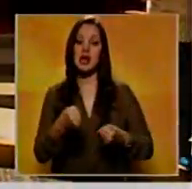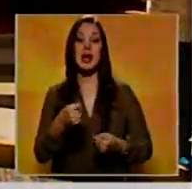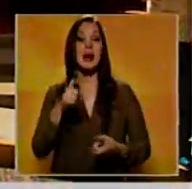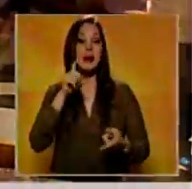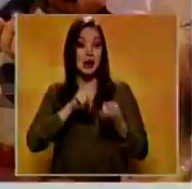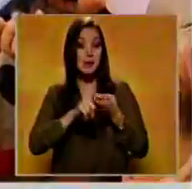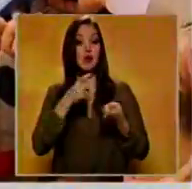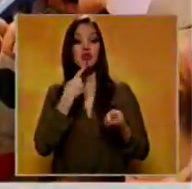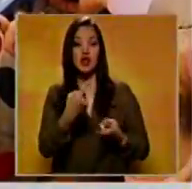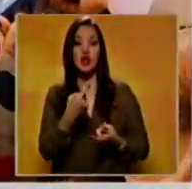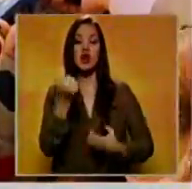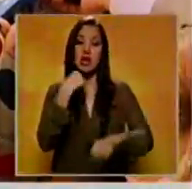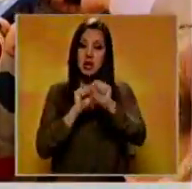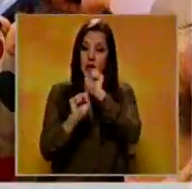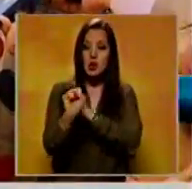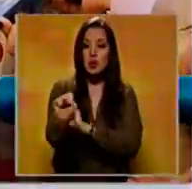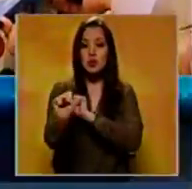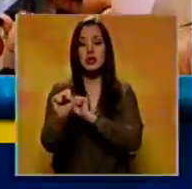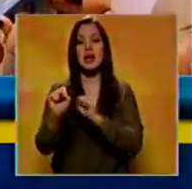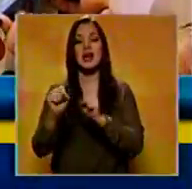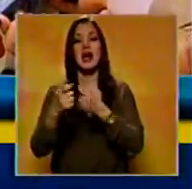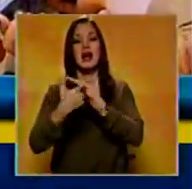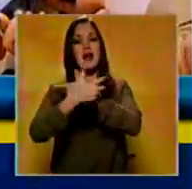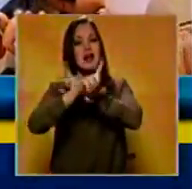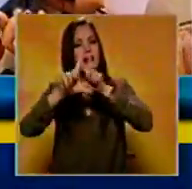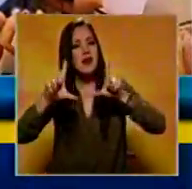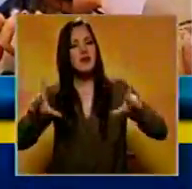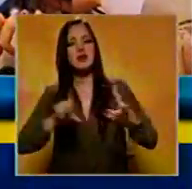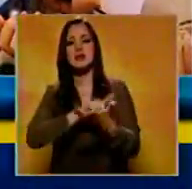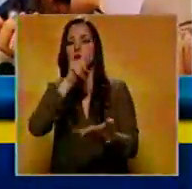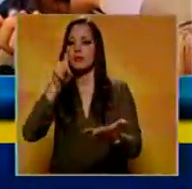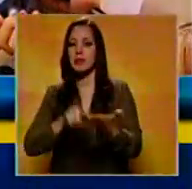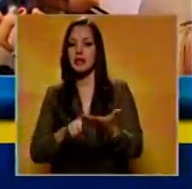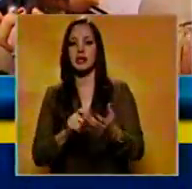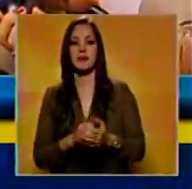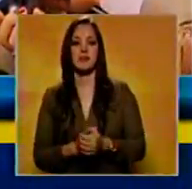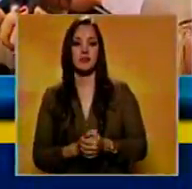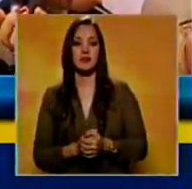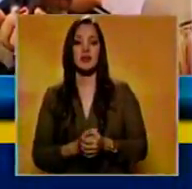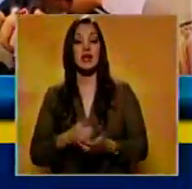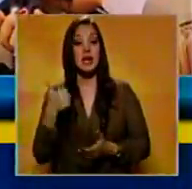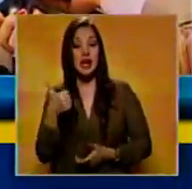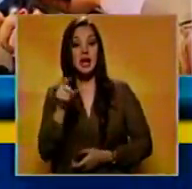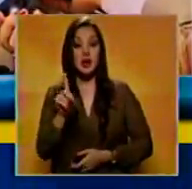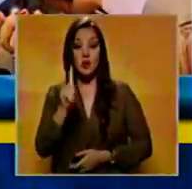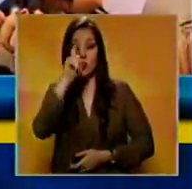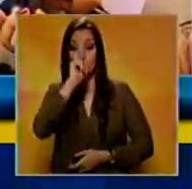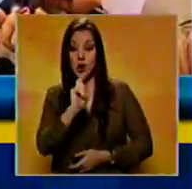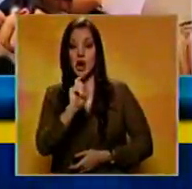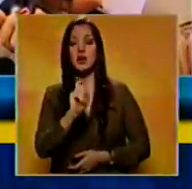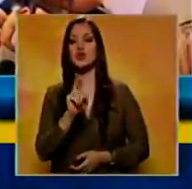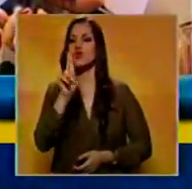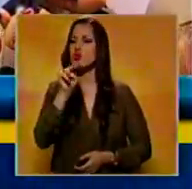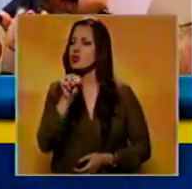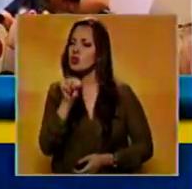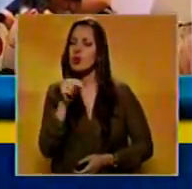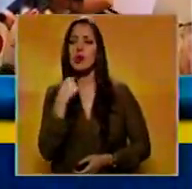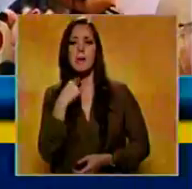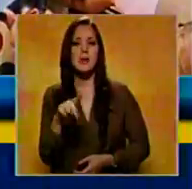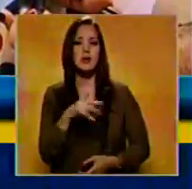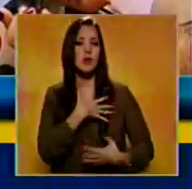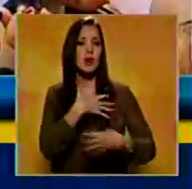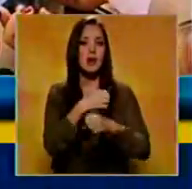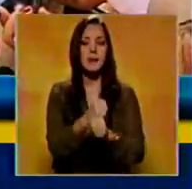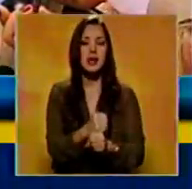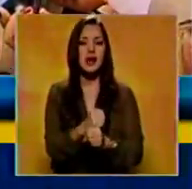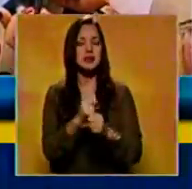plena. En un año él jamás perdió la esperanza de poder reencontrarse con su familia, de poder reencontrarse con la gente,